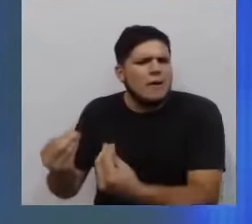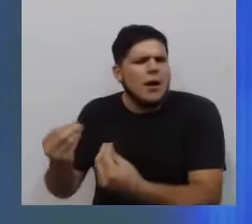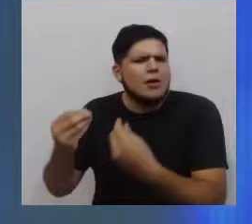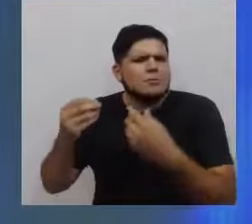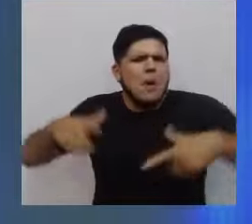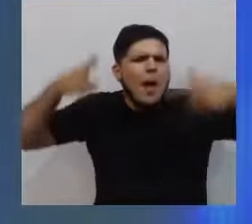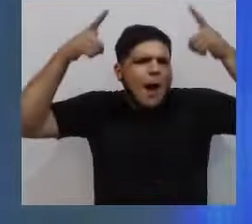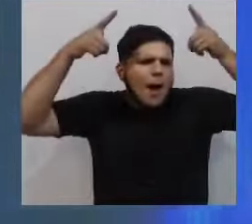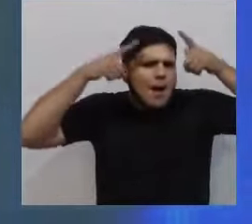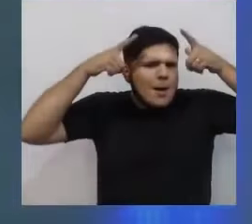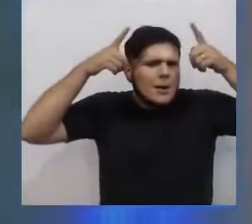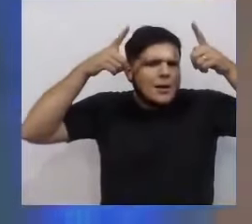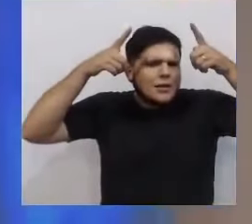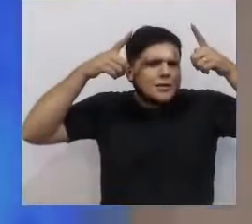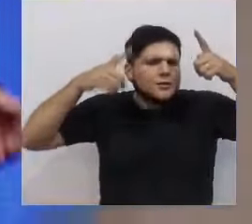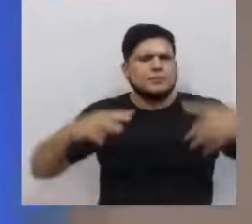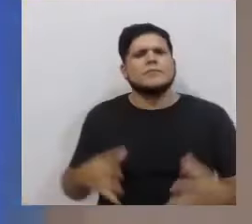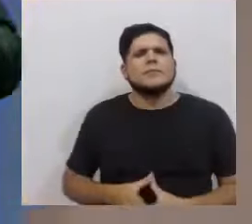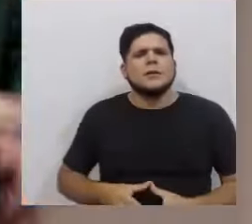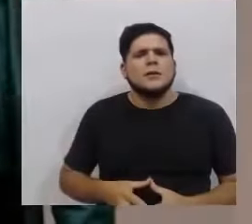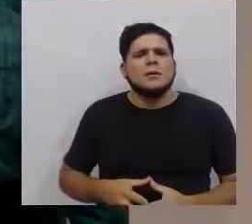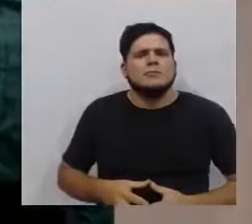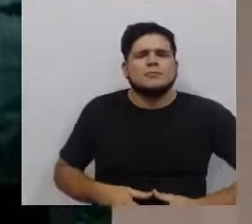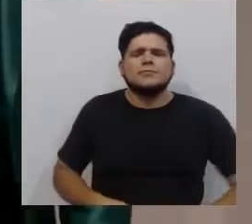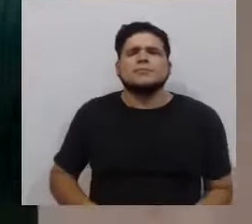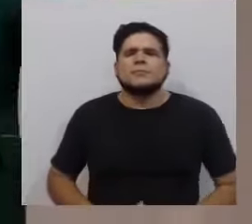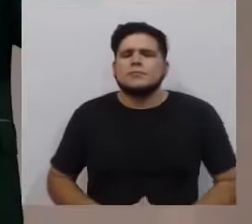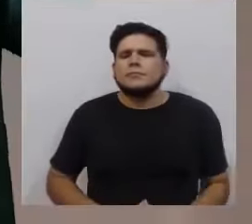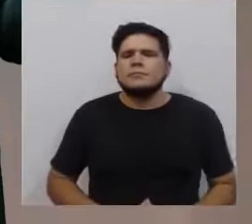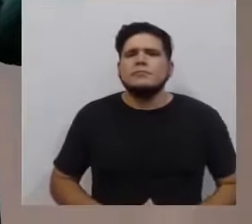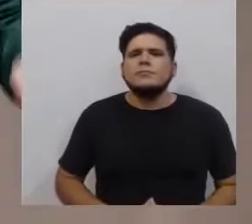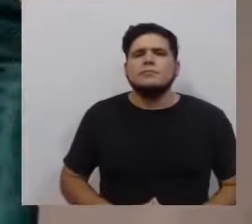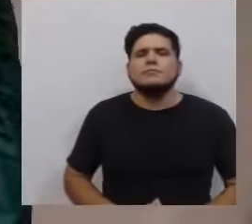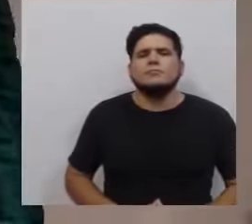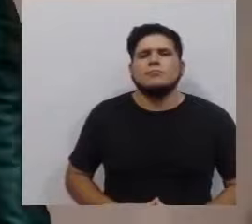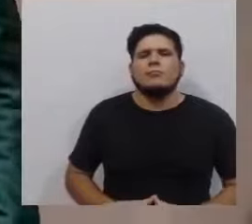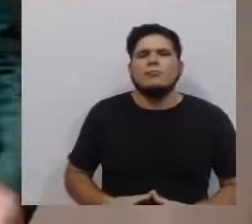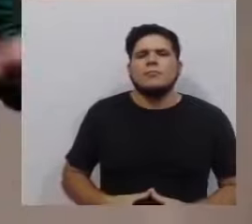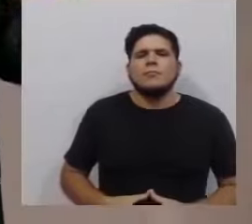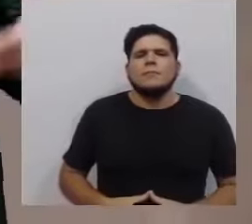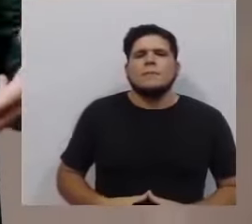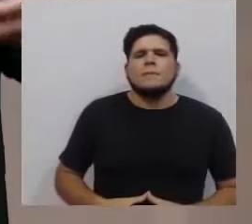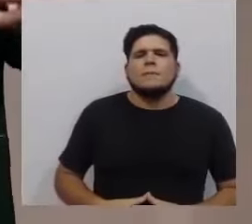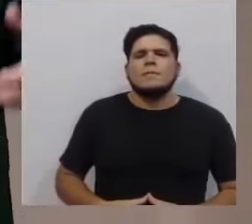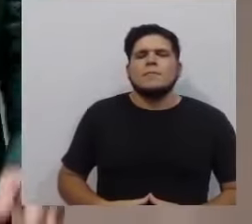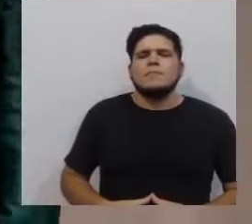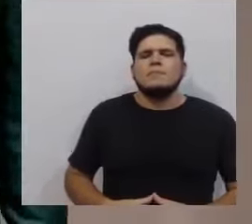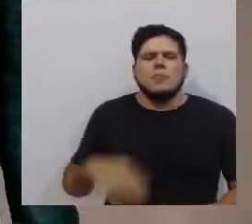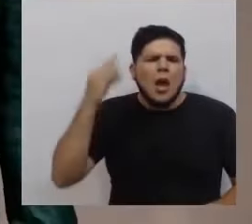lo antes humano así lo diga el enemigo se va a dar cuenta que soy una